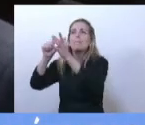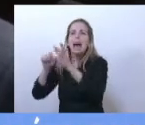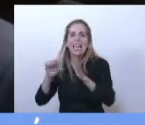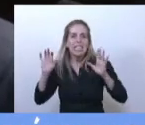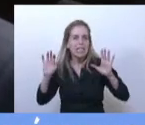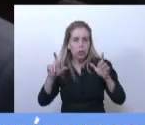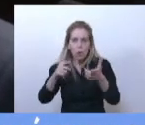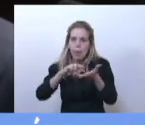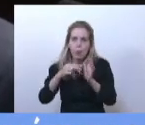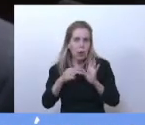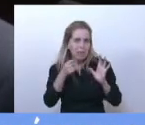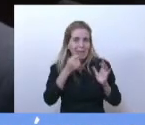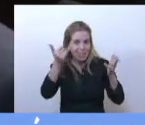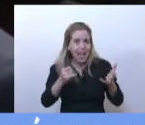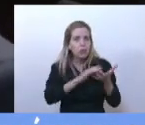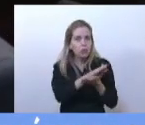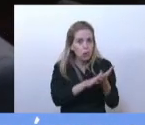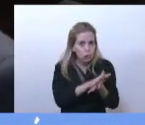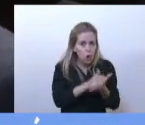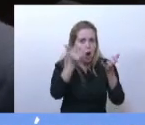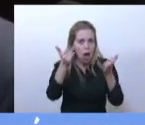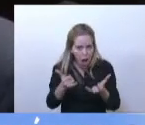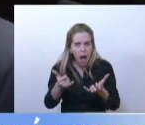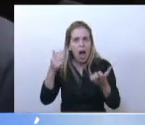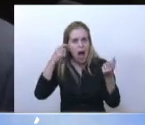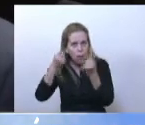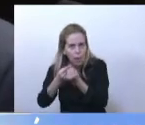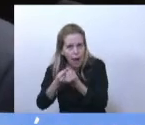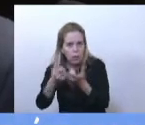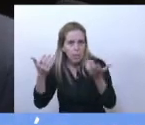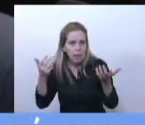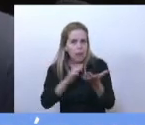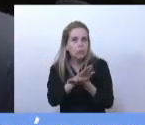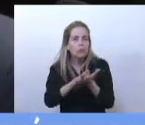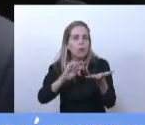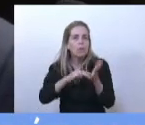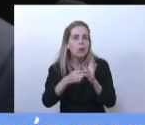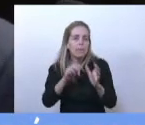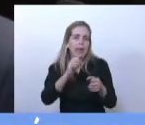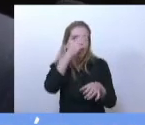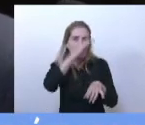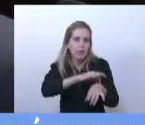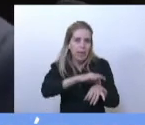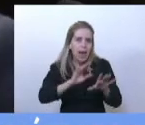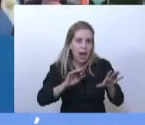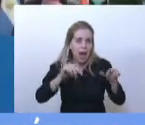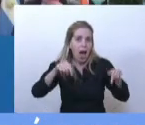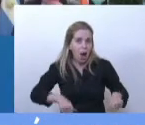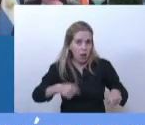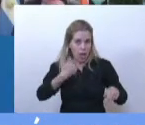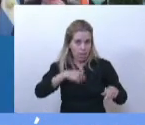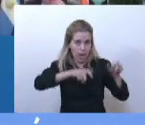soluciones al problema de salud de los argentinos y las argentinas es más le estamos pagando los argentinos